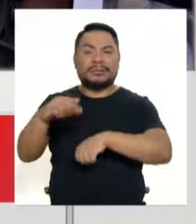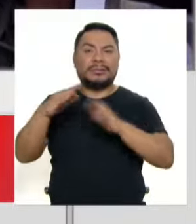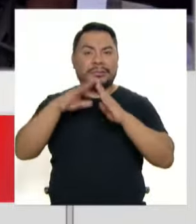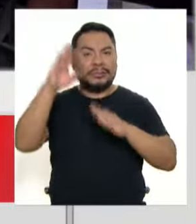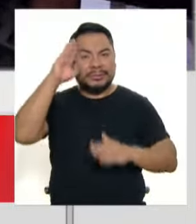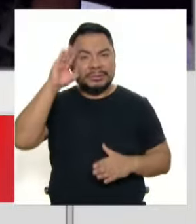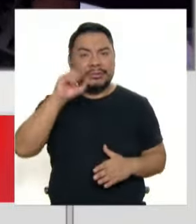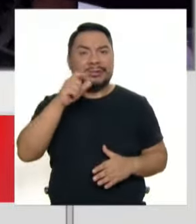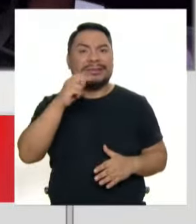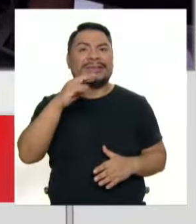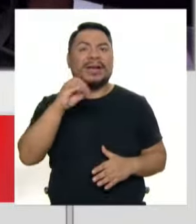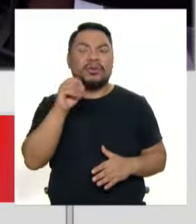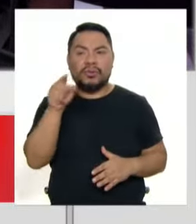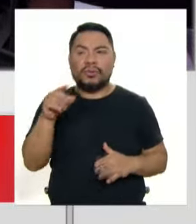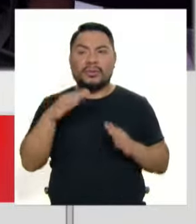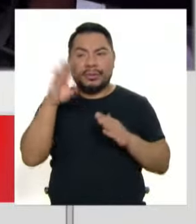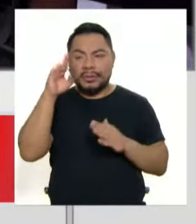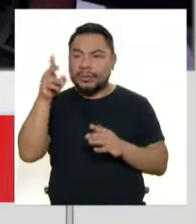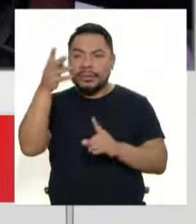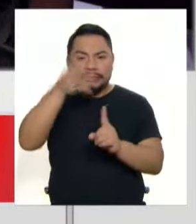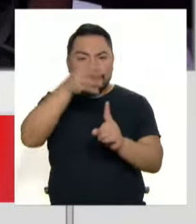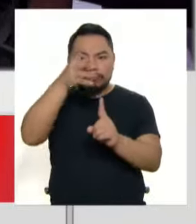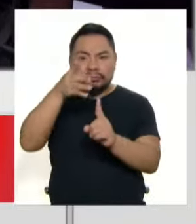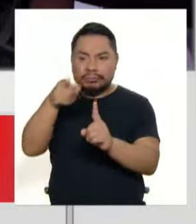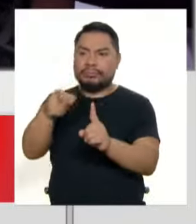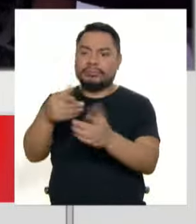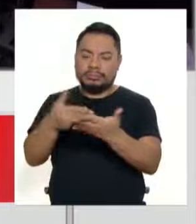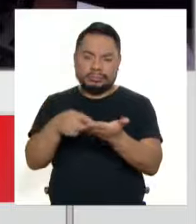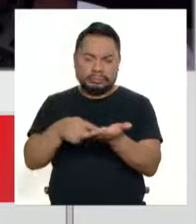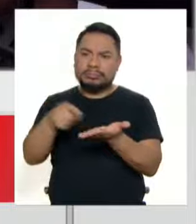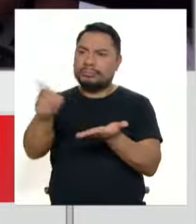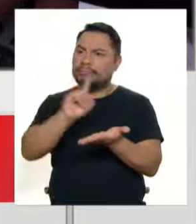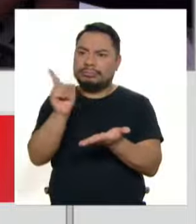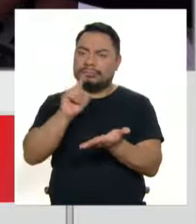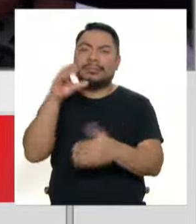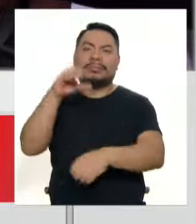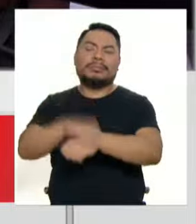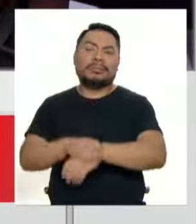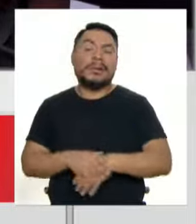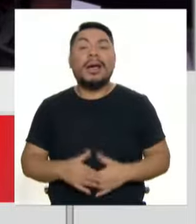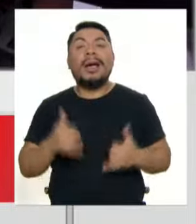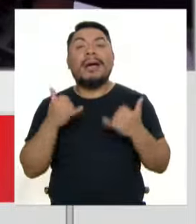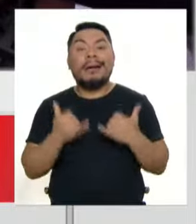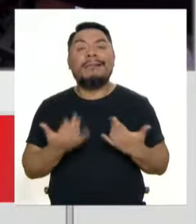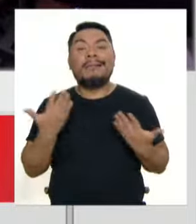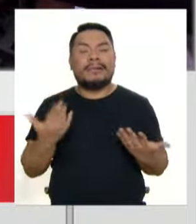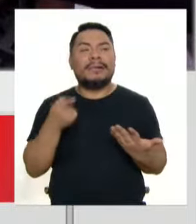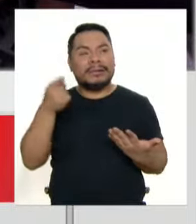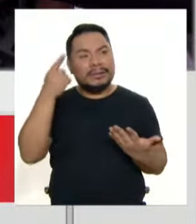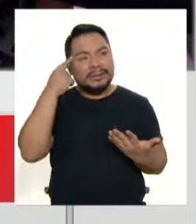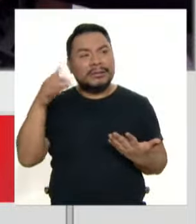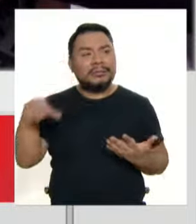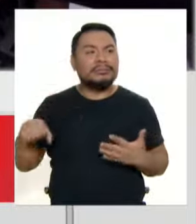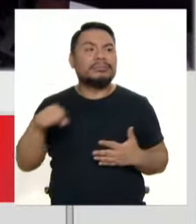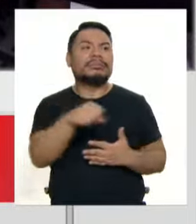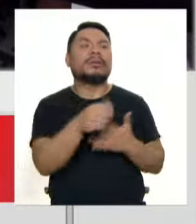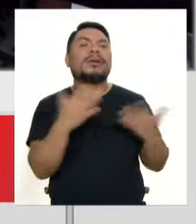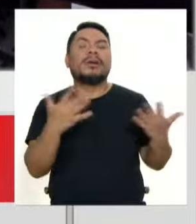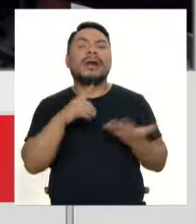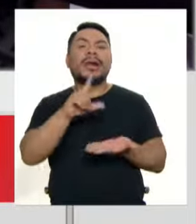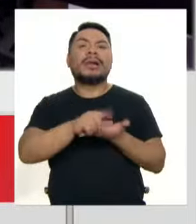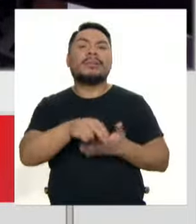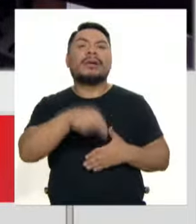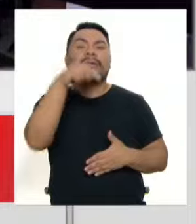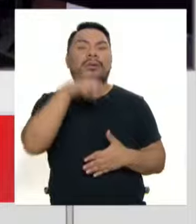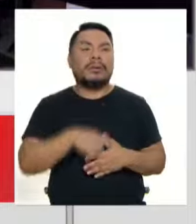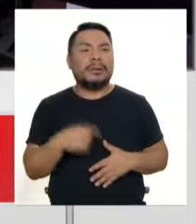de Sagitario en un operativo de identidad, ¿no? Por ese trámite están ahorita viendo, terminando, la van a llevar a Lima